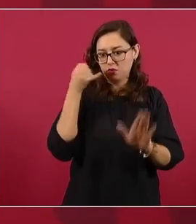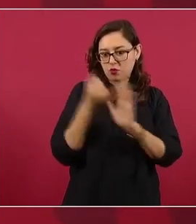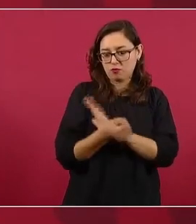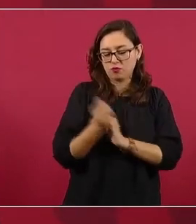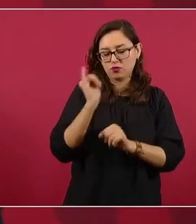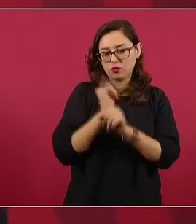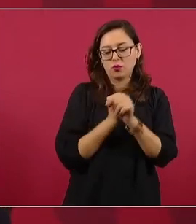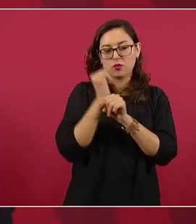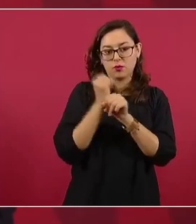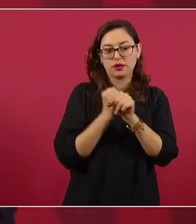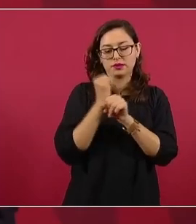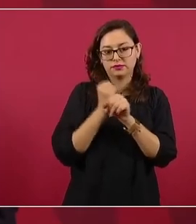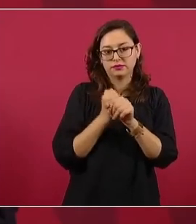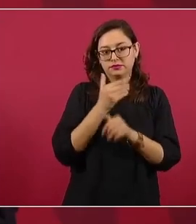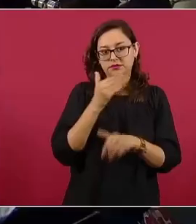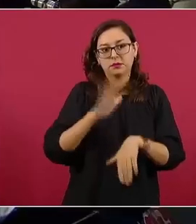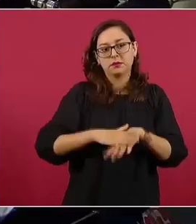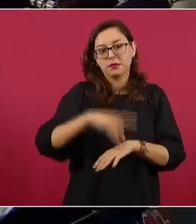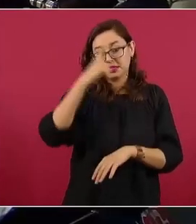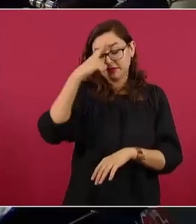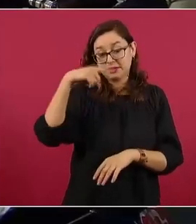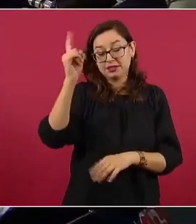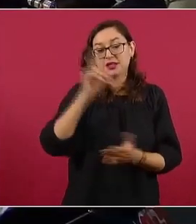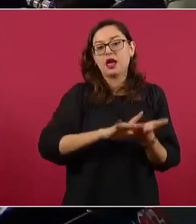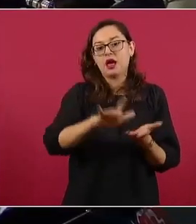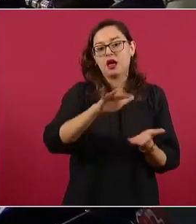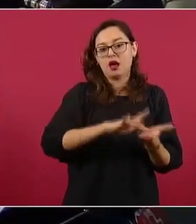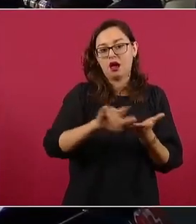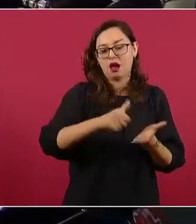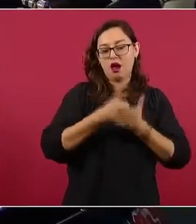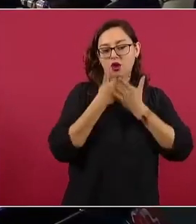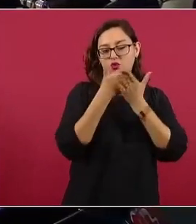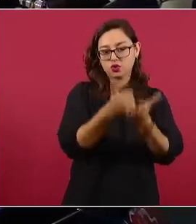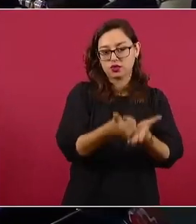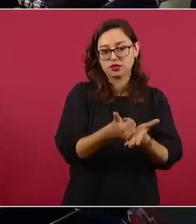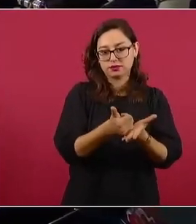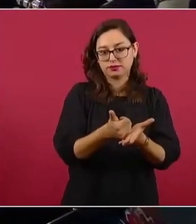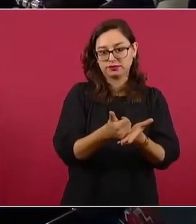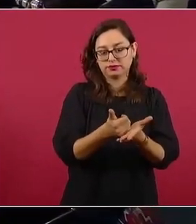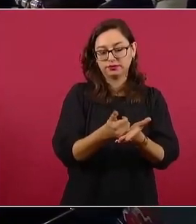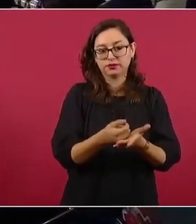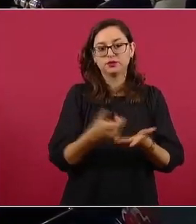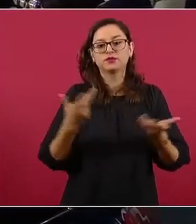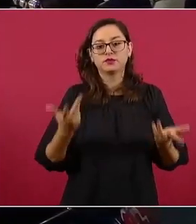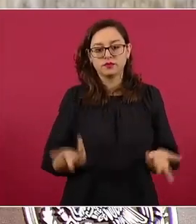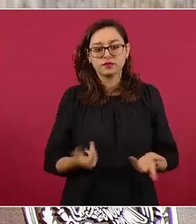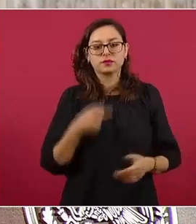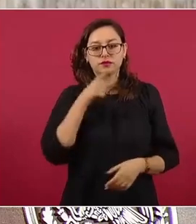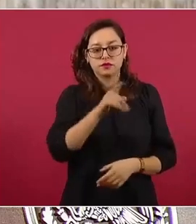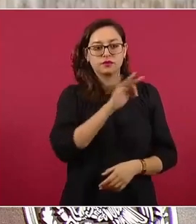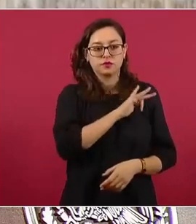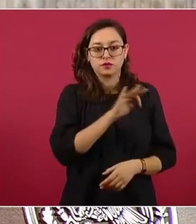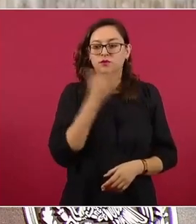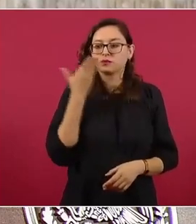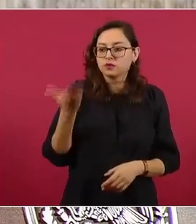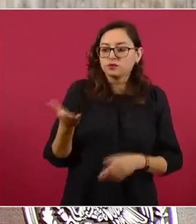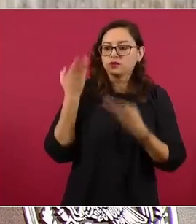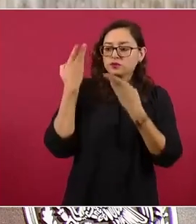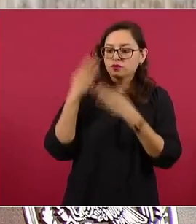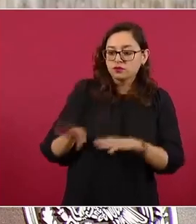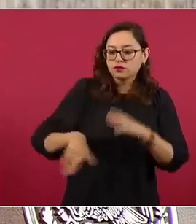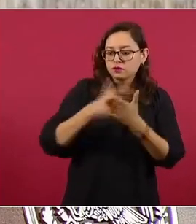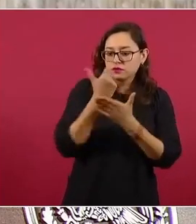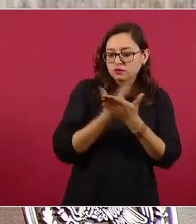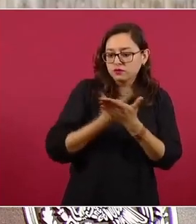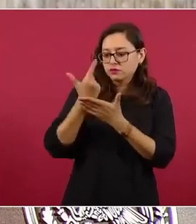sus investigaciones con mayor facilidad, porque aunque ellos pueden requerir estados de cuenta y una serie de cosas,